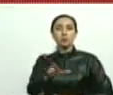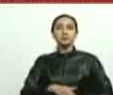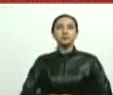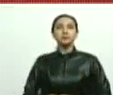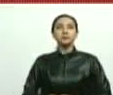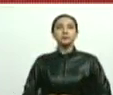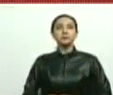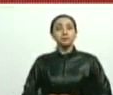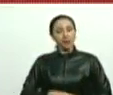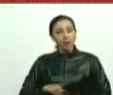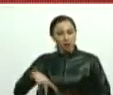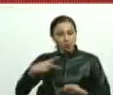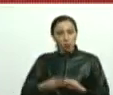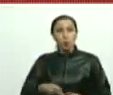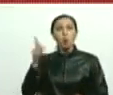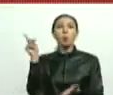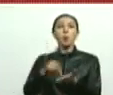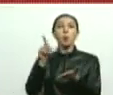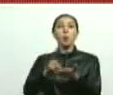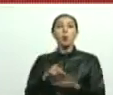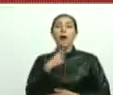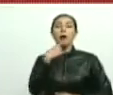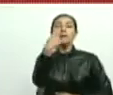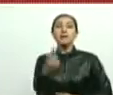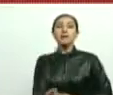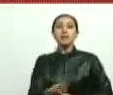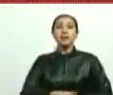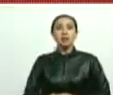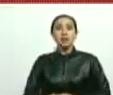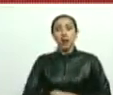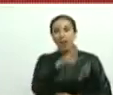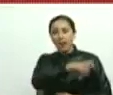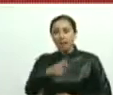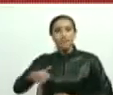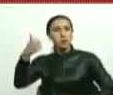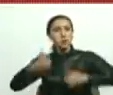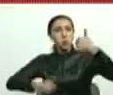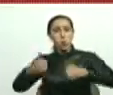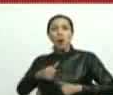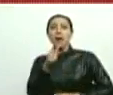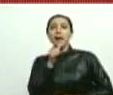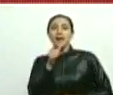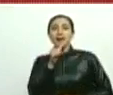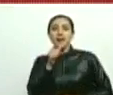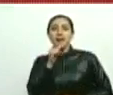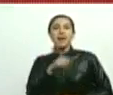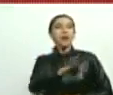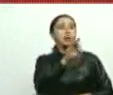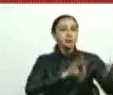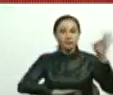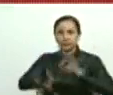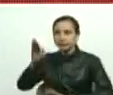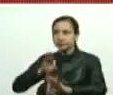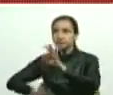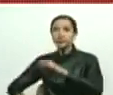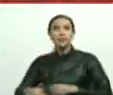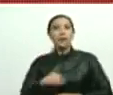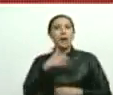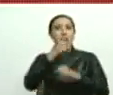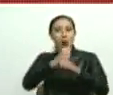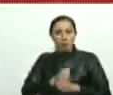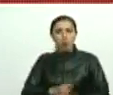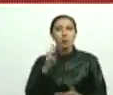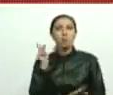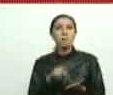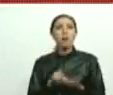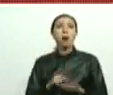manifestarse, de decir quiénes eran sus candidatos y quiénes aspiraban ellos que participaran en una